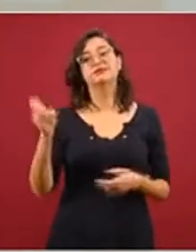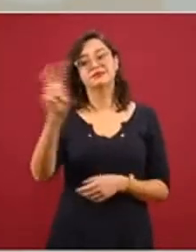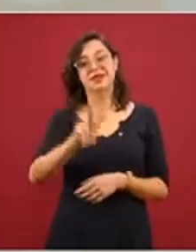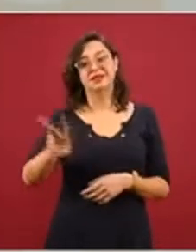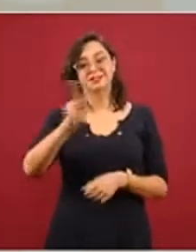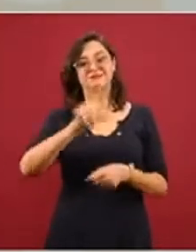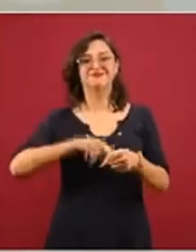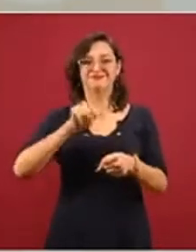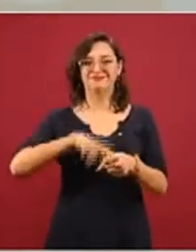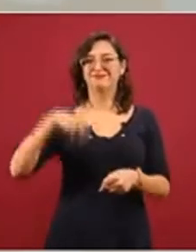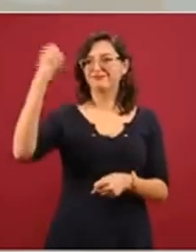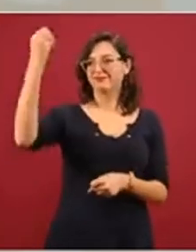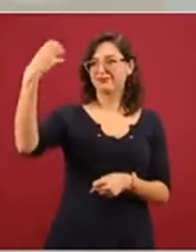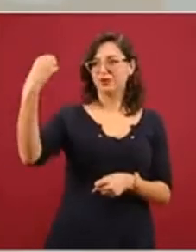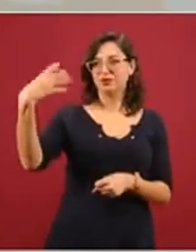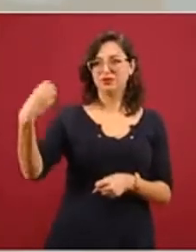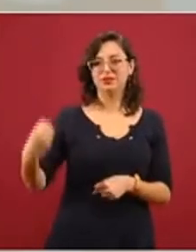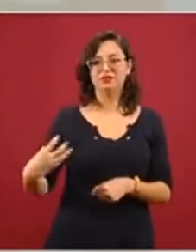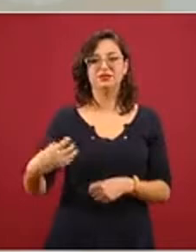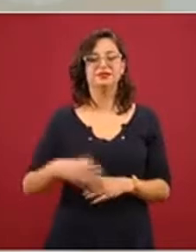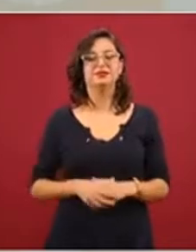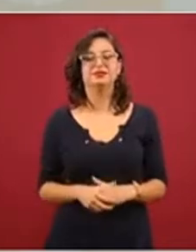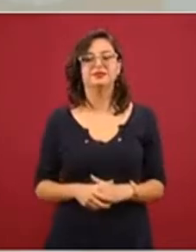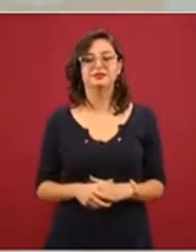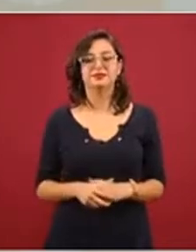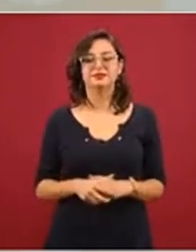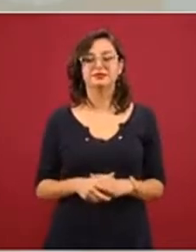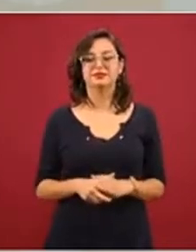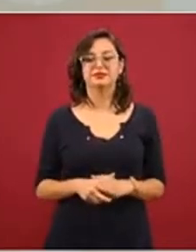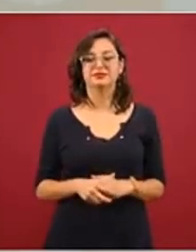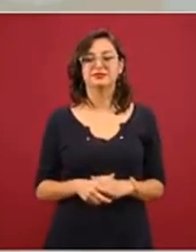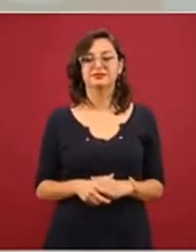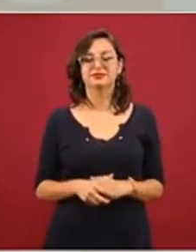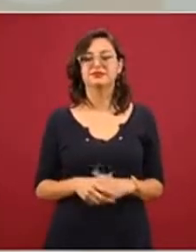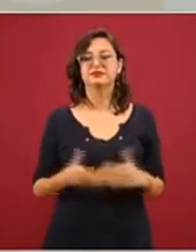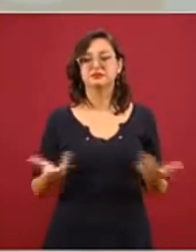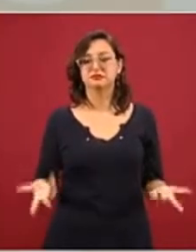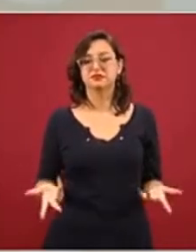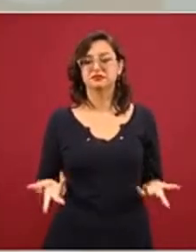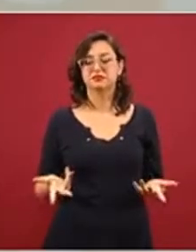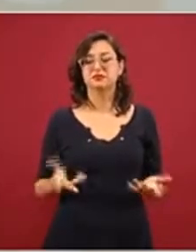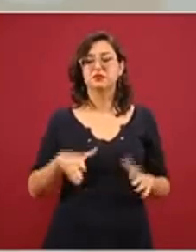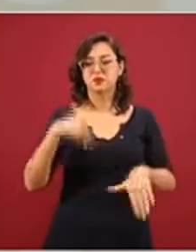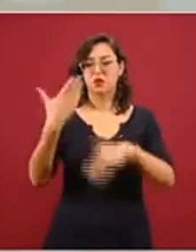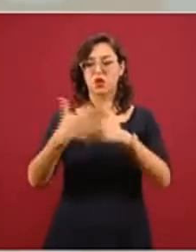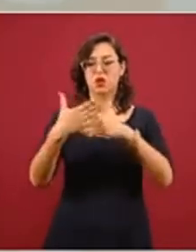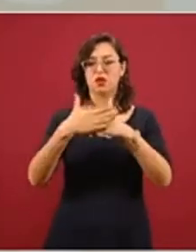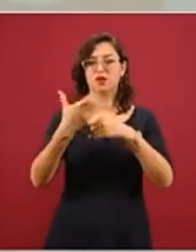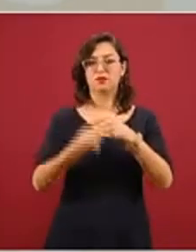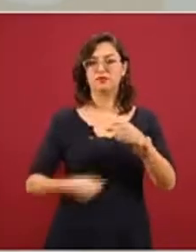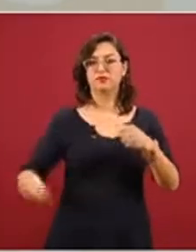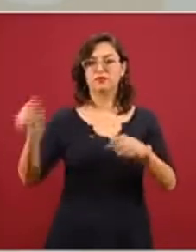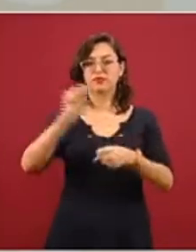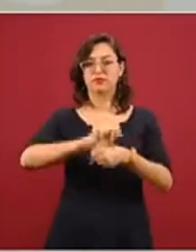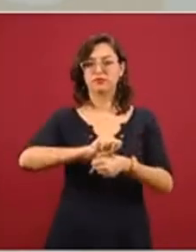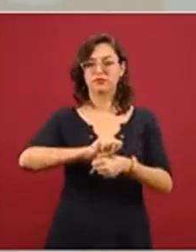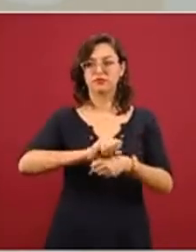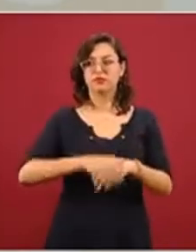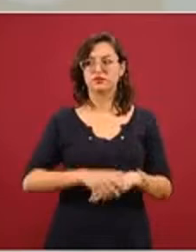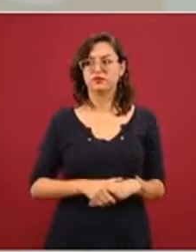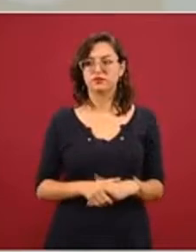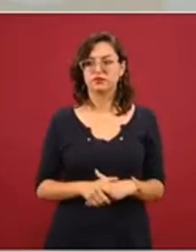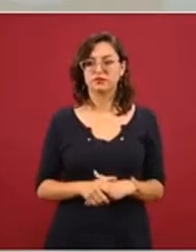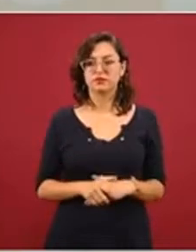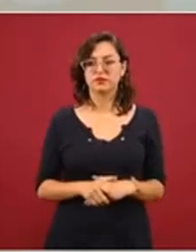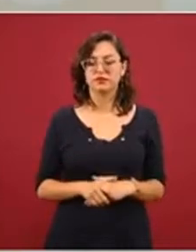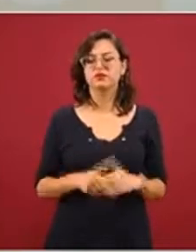viernes de semáforo. Entonces vamos a presentar el semáforo que corresponde aplicar la próxima semana. Vamos a comentar un poco sobre